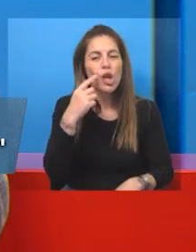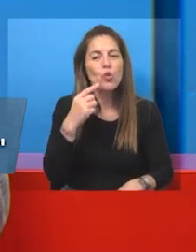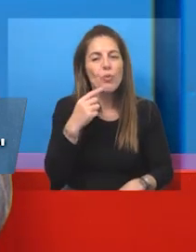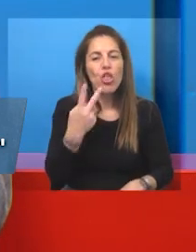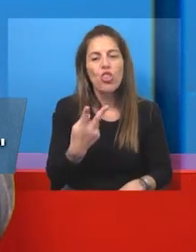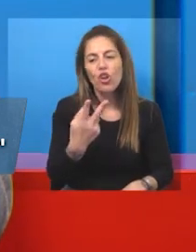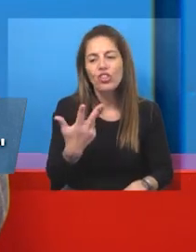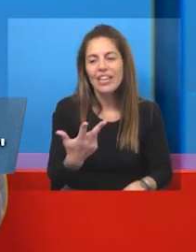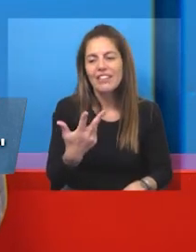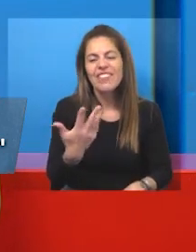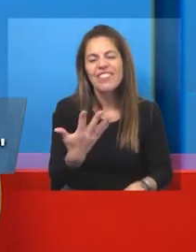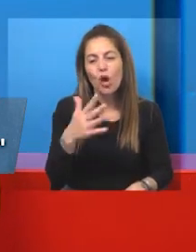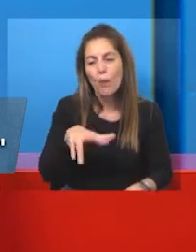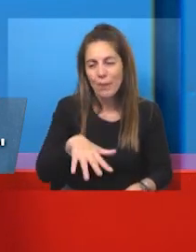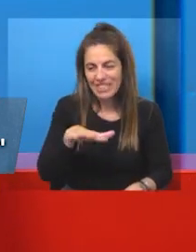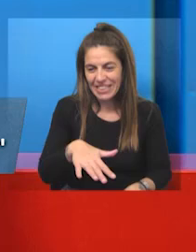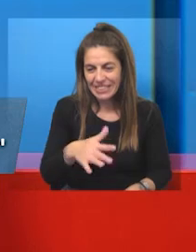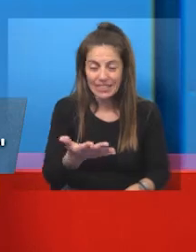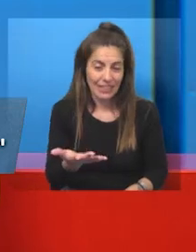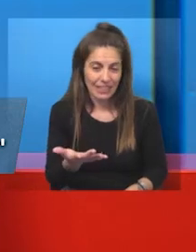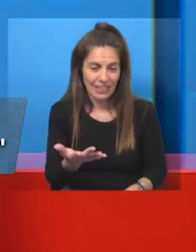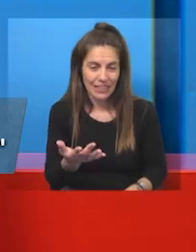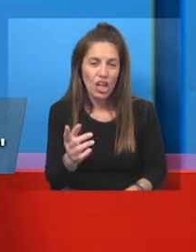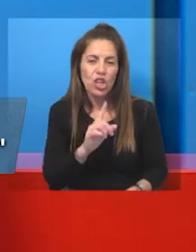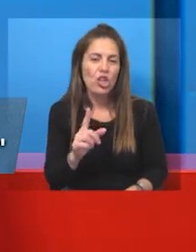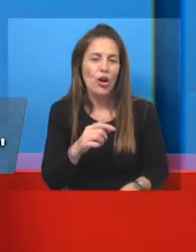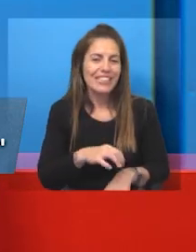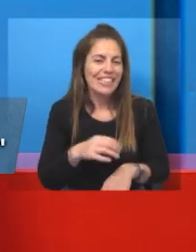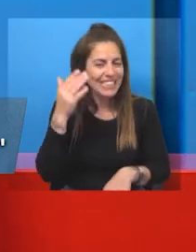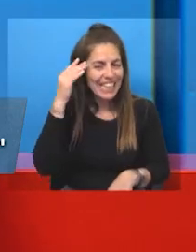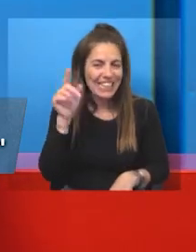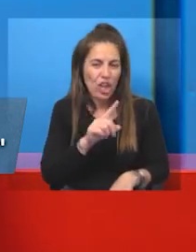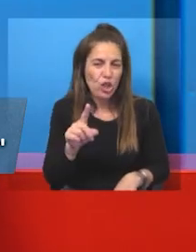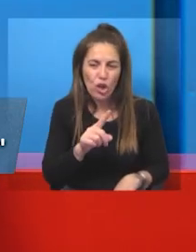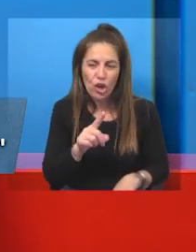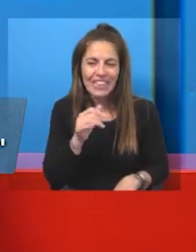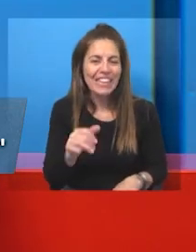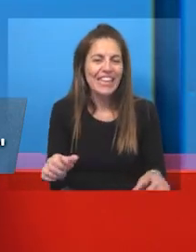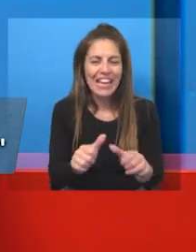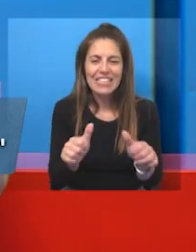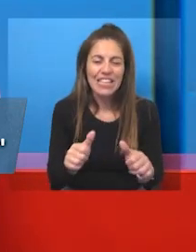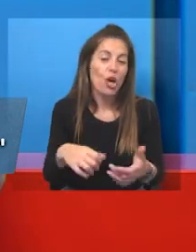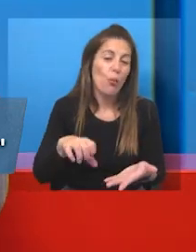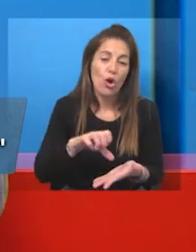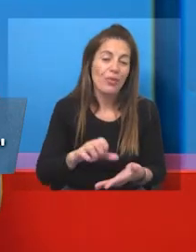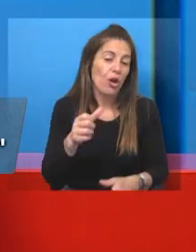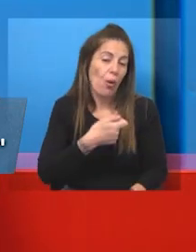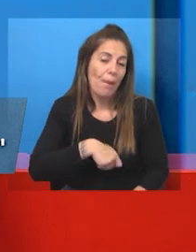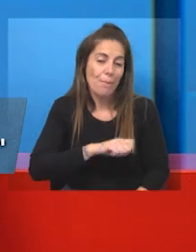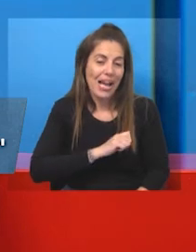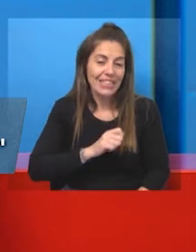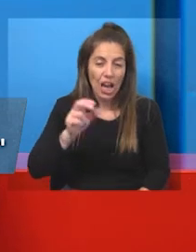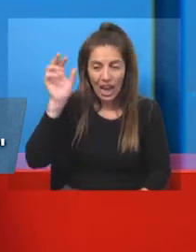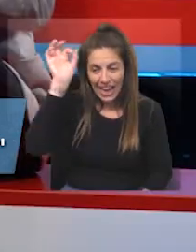puestas dos tres o 5co meses y no es el psiquiatra el que de repente tiene que hacer como en los países como en España o en el Reino